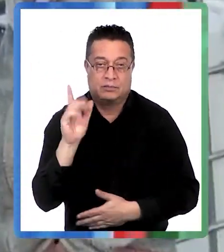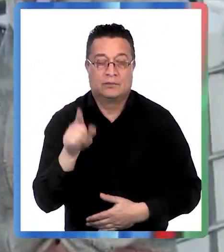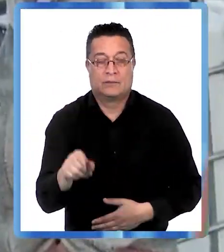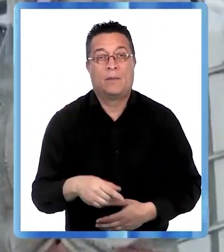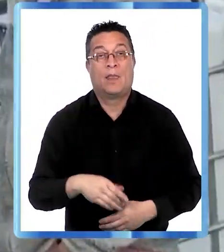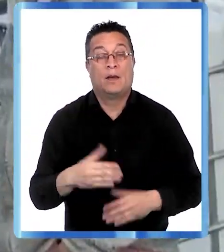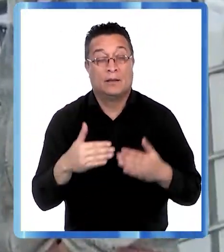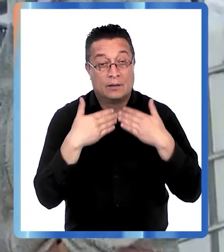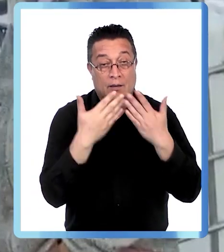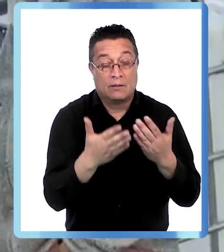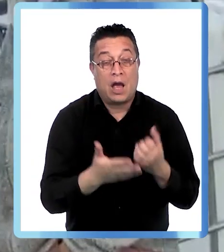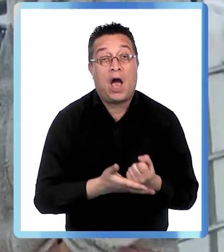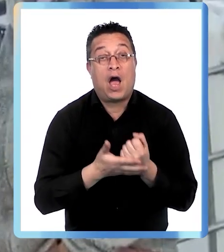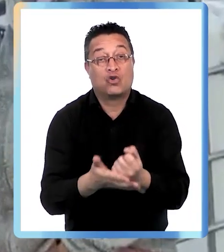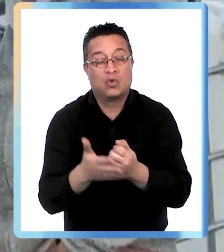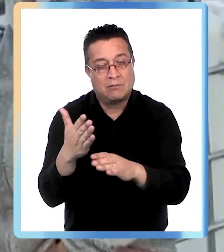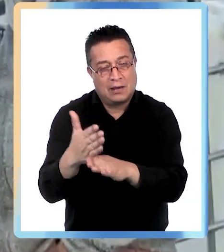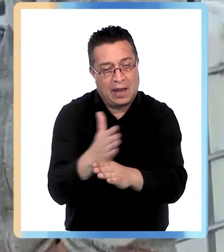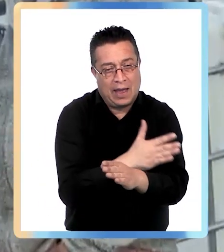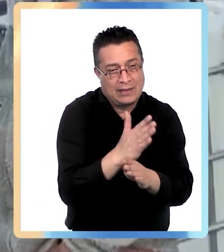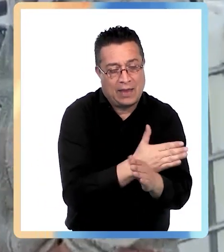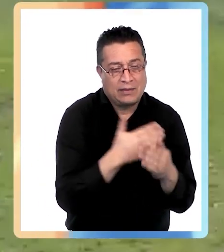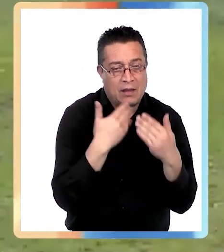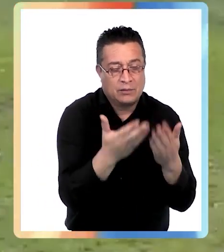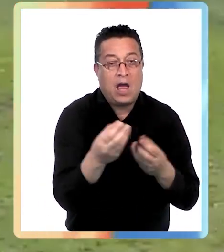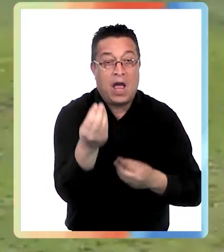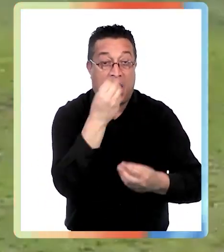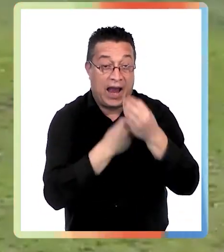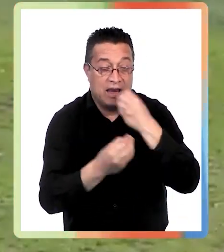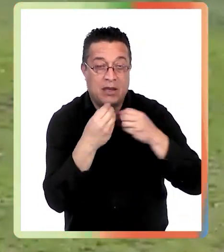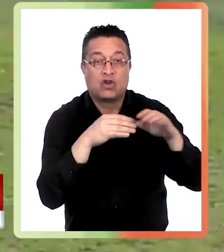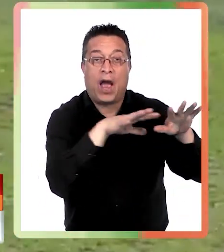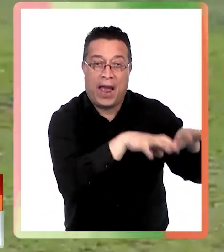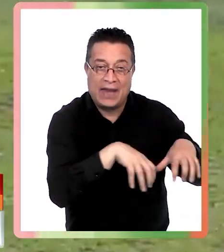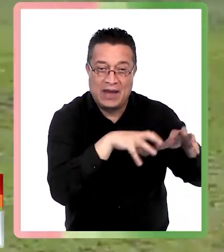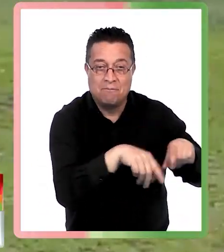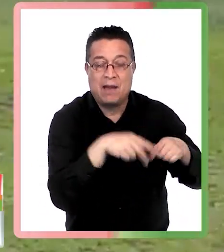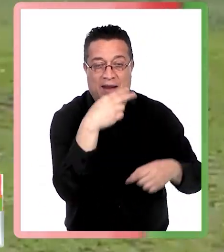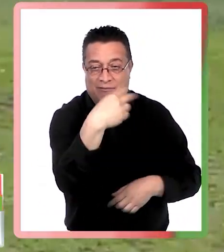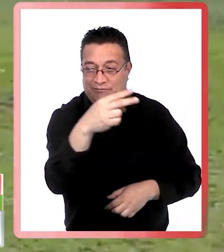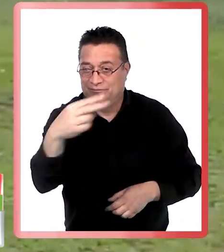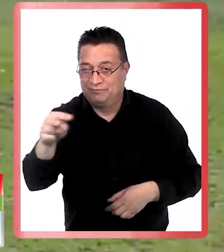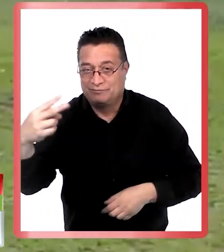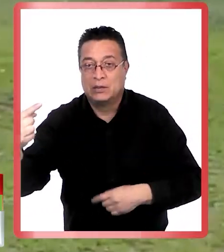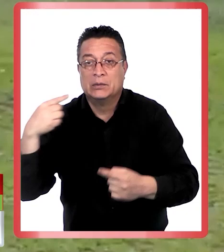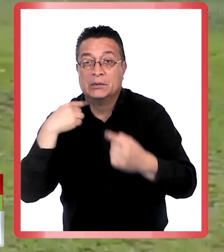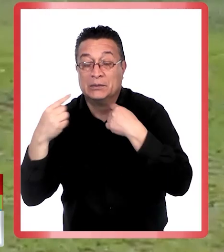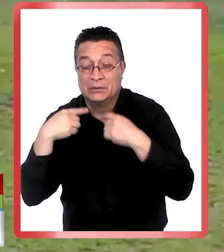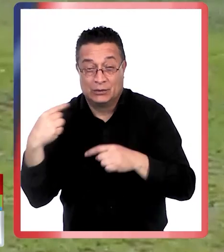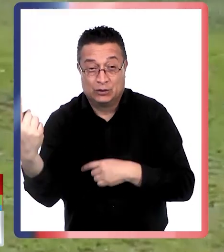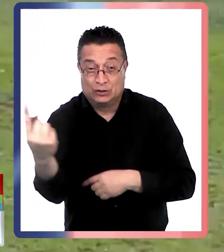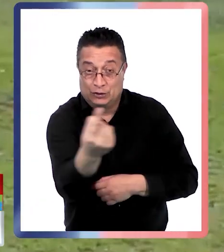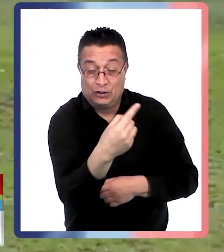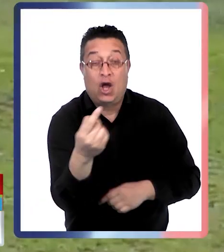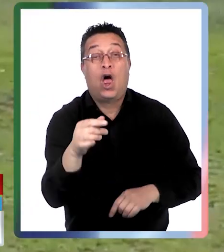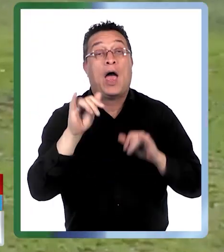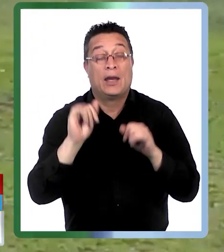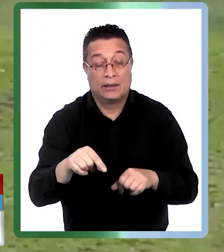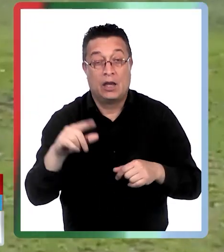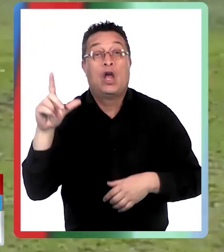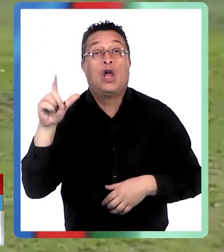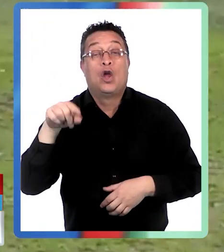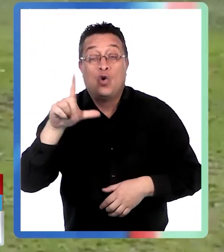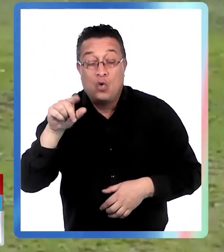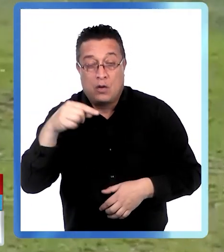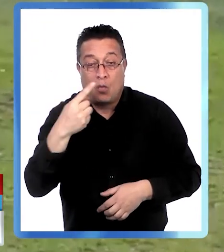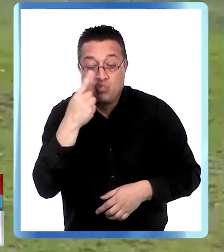entrega de ayudas tempranas que significa entrega de alimentos para los animales de nuestros afectados y afectadas y hoy día día lunes a menos de